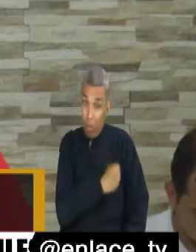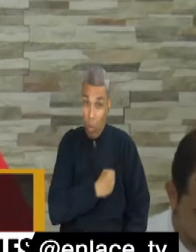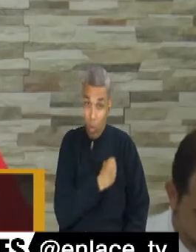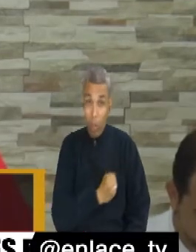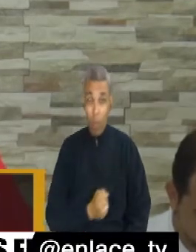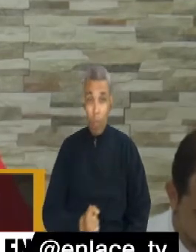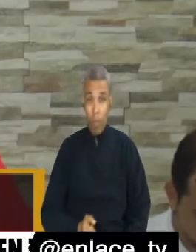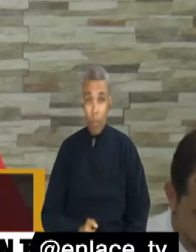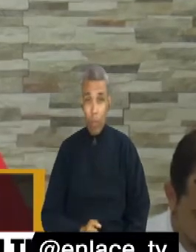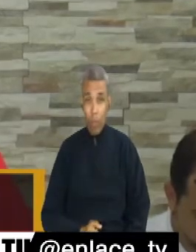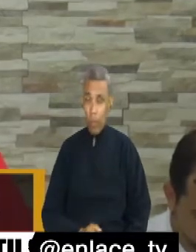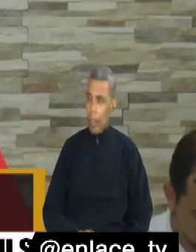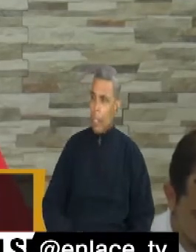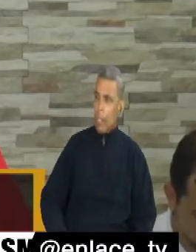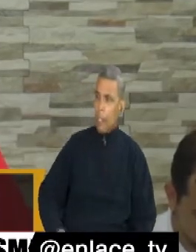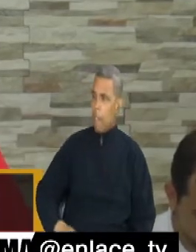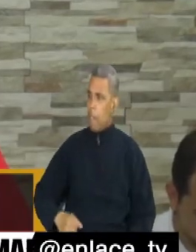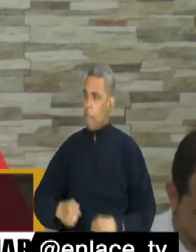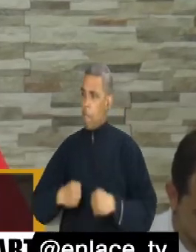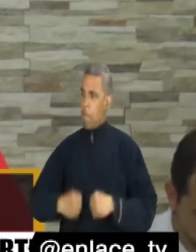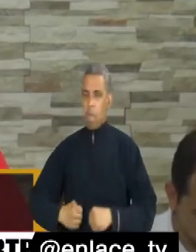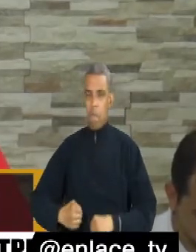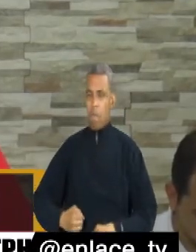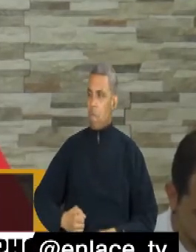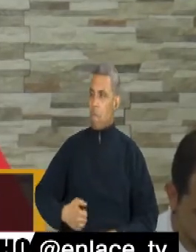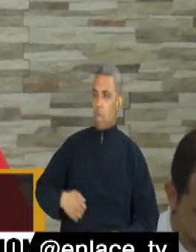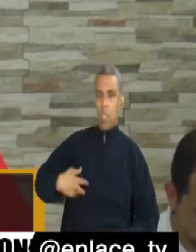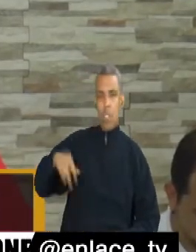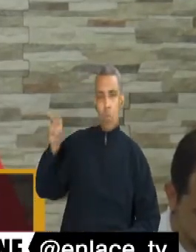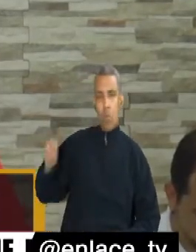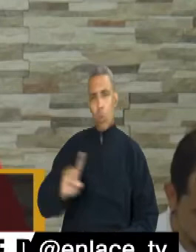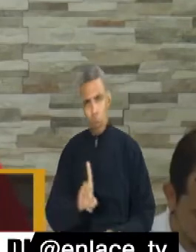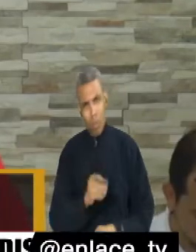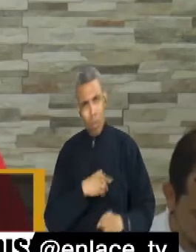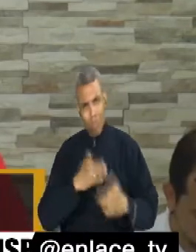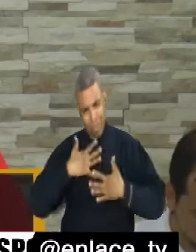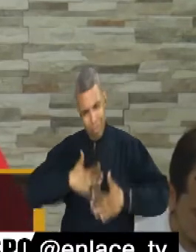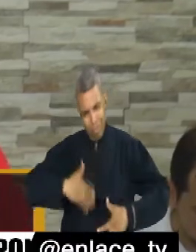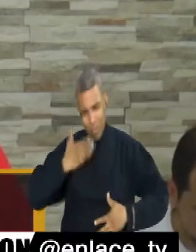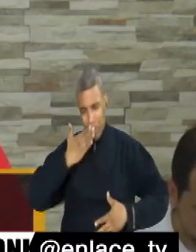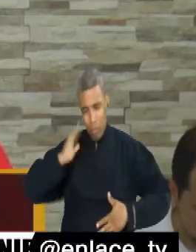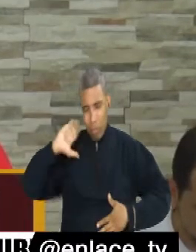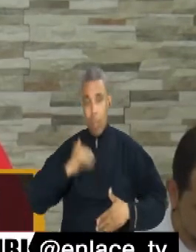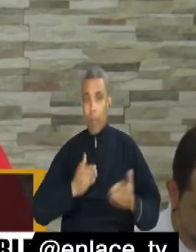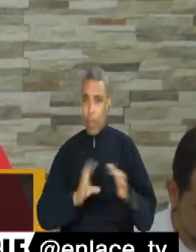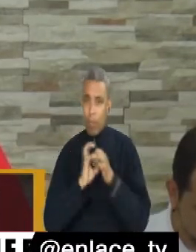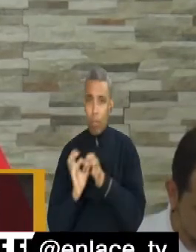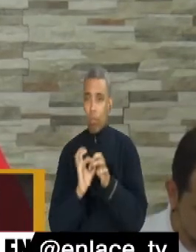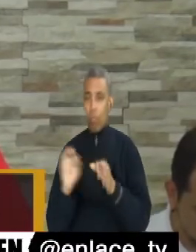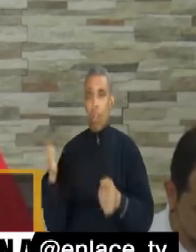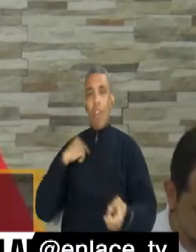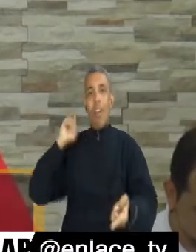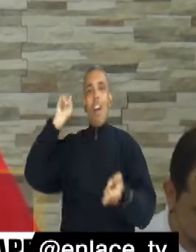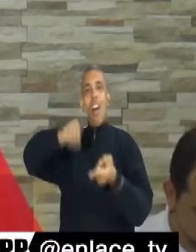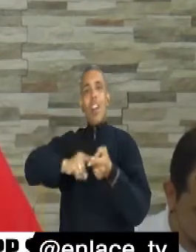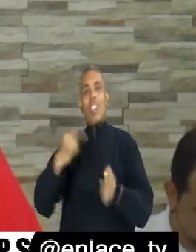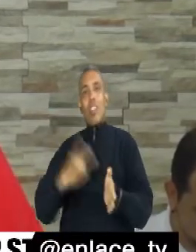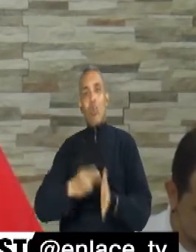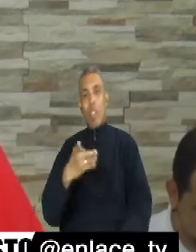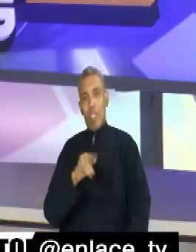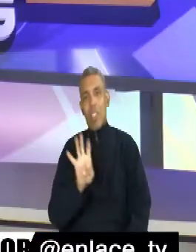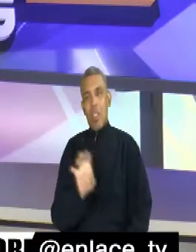esa invitación a trabajar por nuestra ciudad. El mandatario local continuará ejerciendo su mandato hasta el 2019.